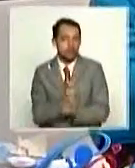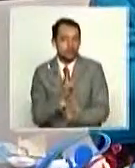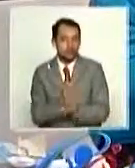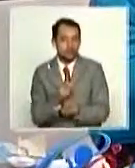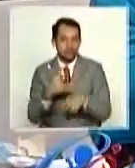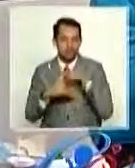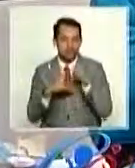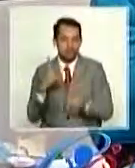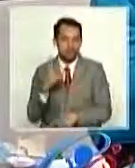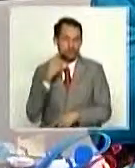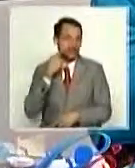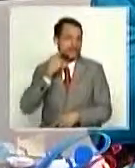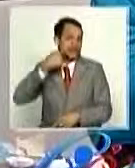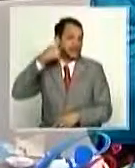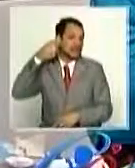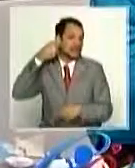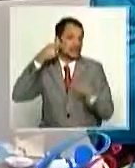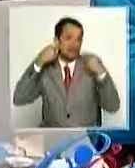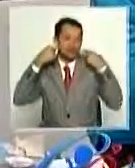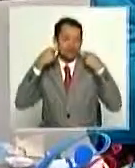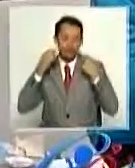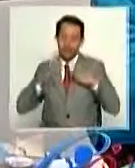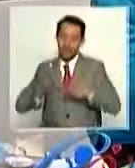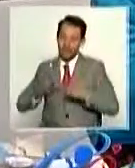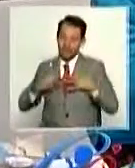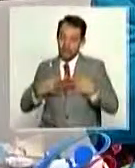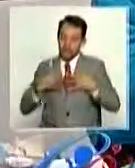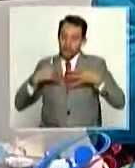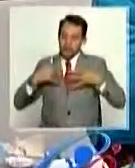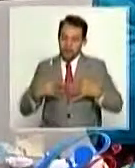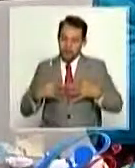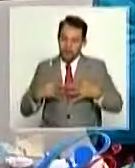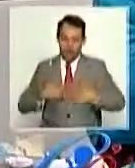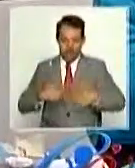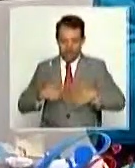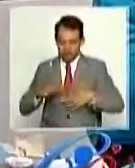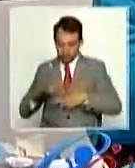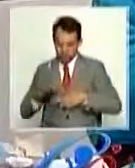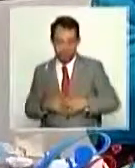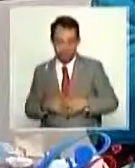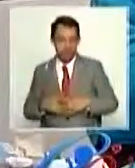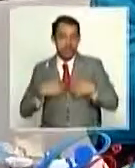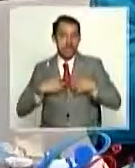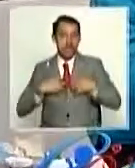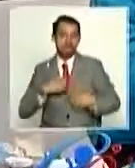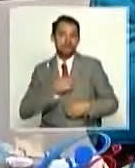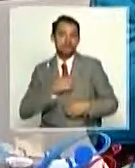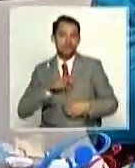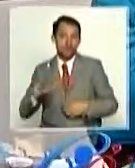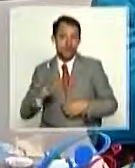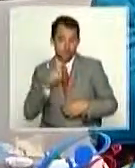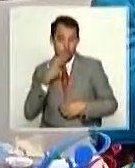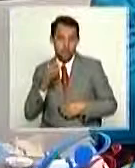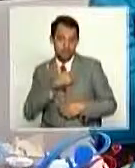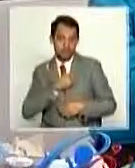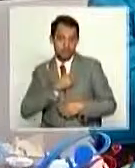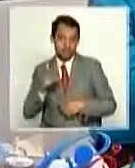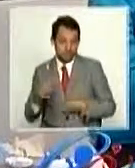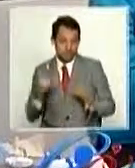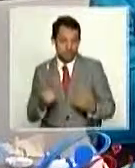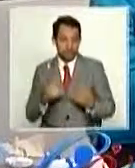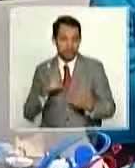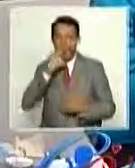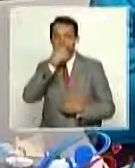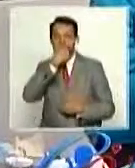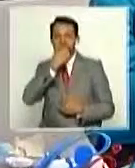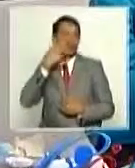4 dientecitos anteriores. Relájate, Abelardo. Muéstrame. Que es un problema muy grave. Cierra. solamente está masticando con los dientes anteriores.